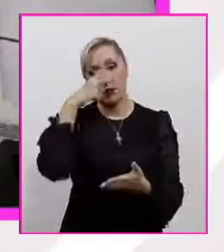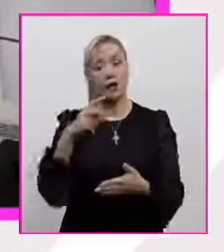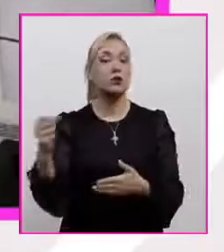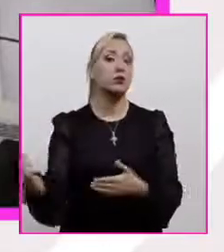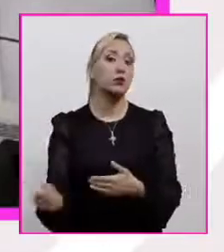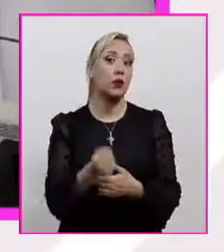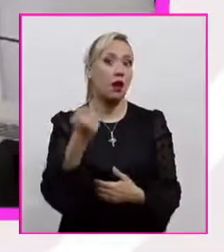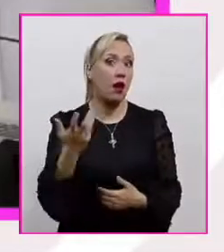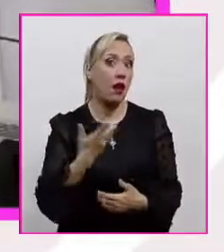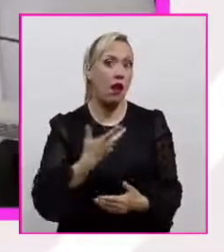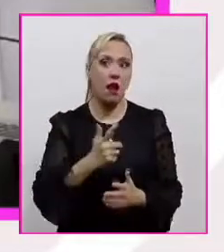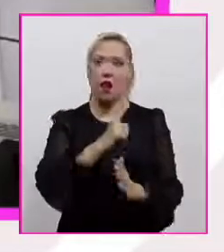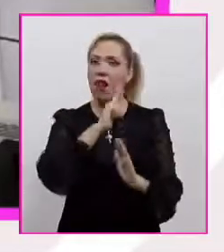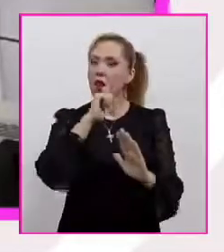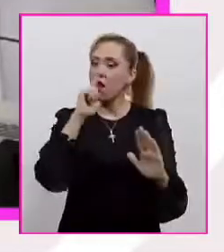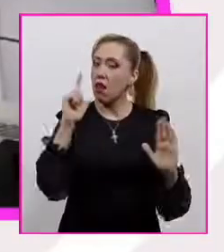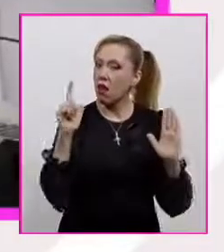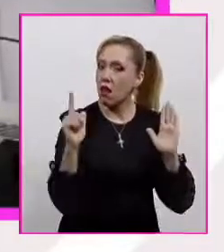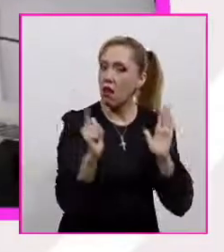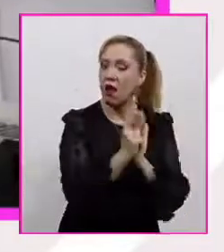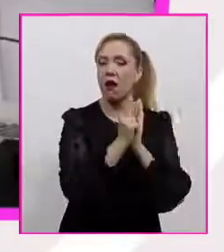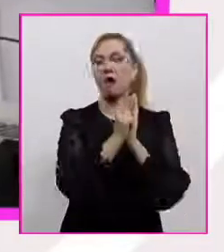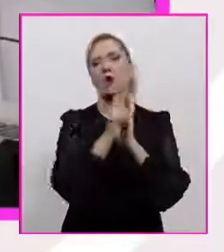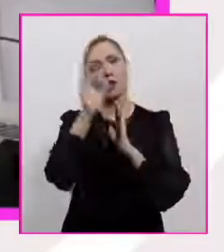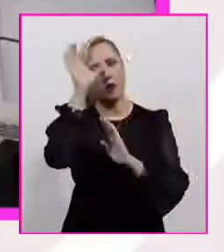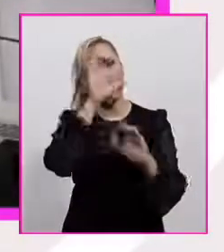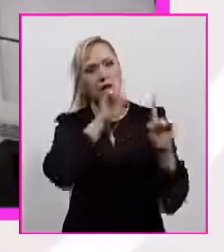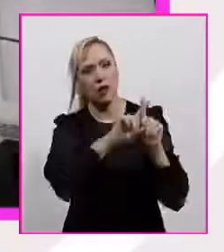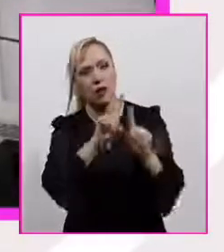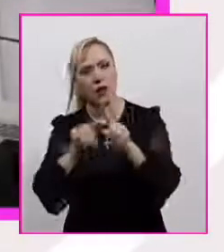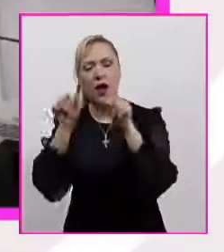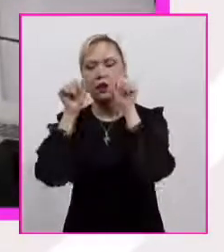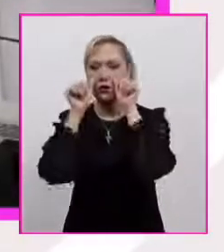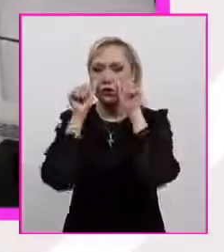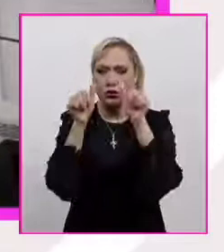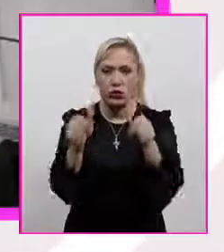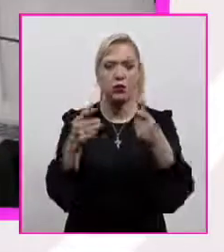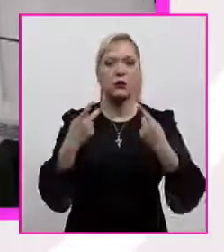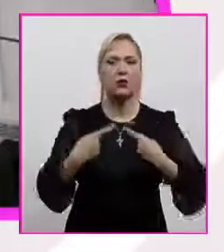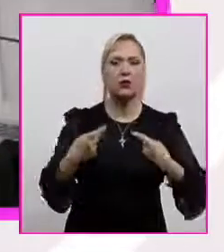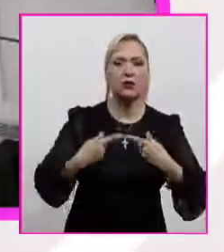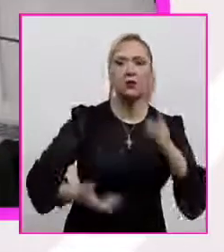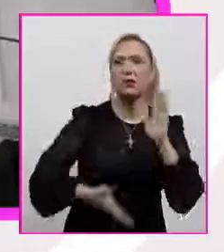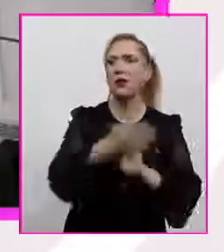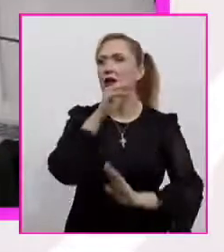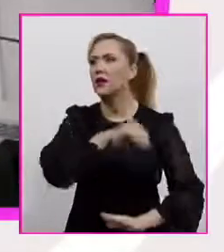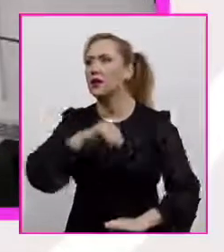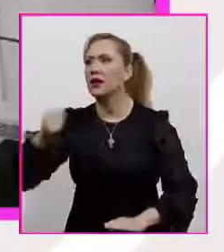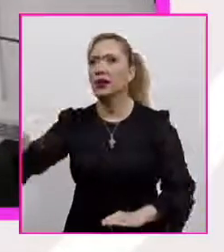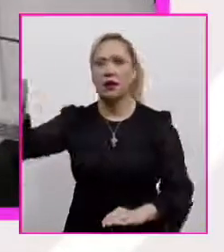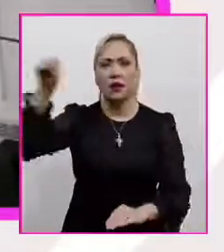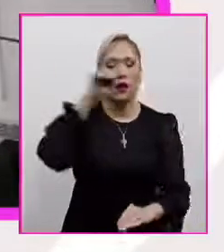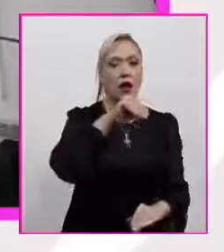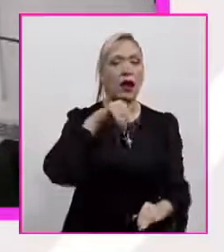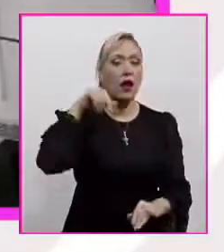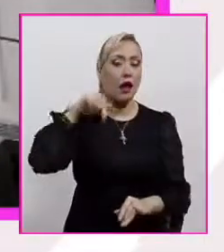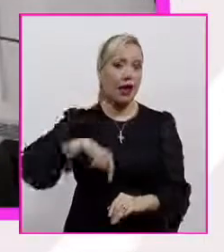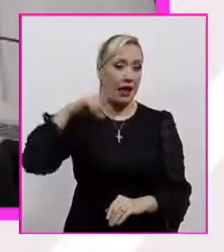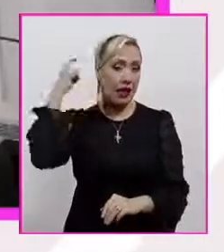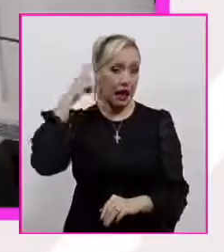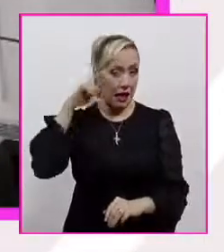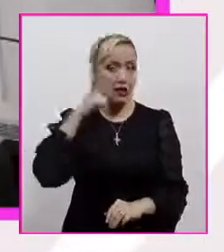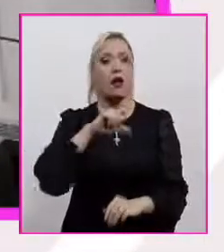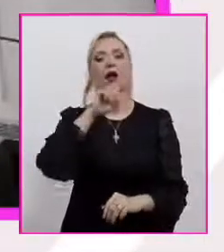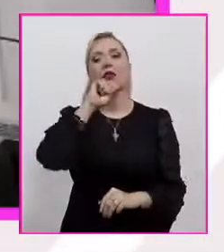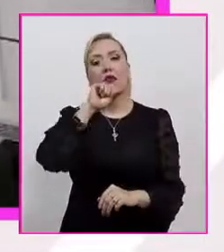afortunadamente cuenta con una ley de interculturalidad, atención a migrantes y movilidad humana. Afortunadamente en el estado de Querétaro